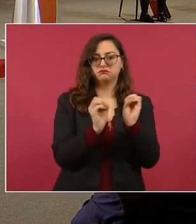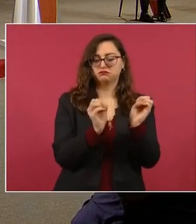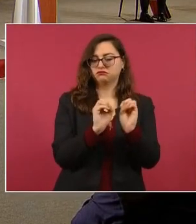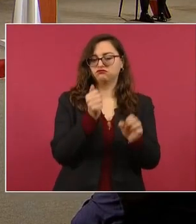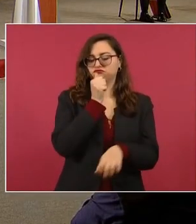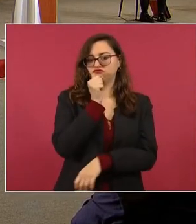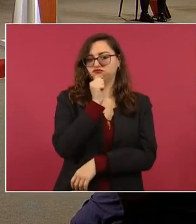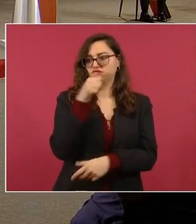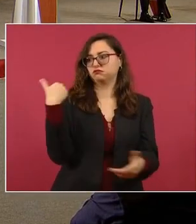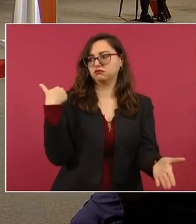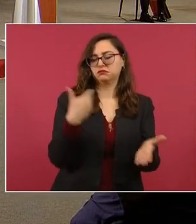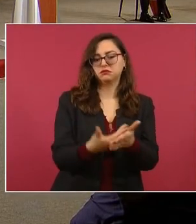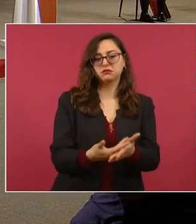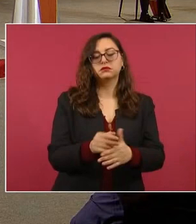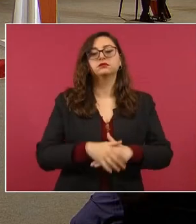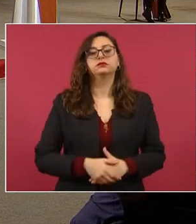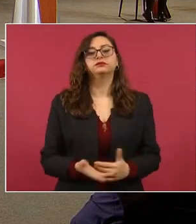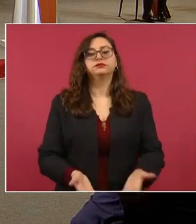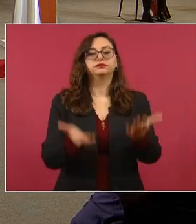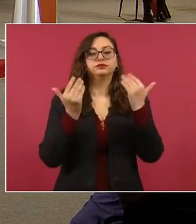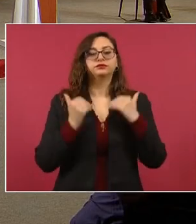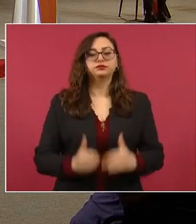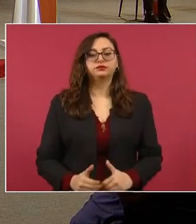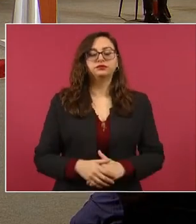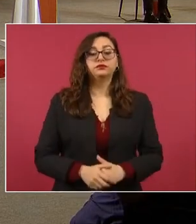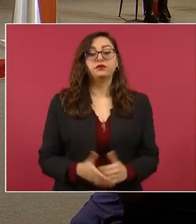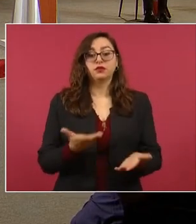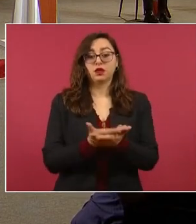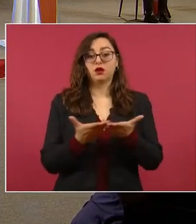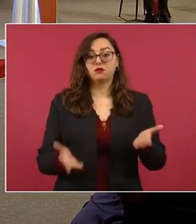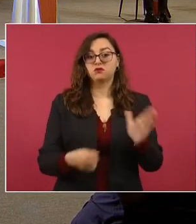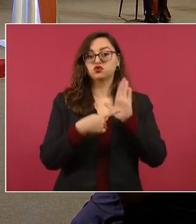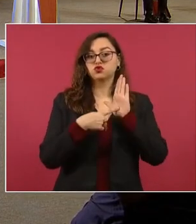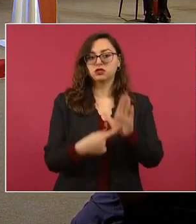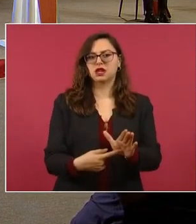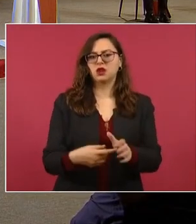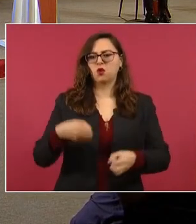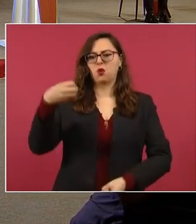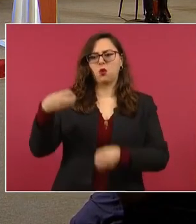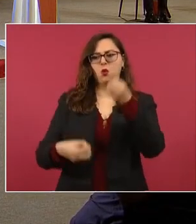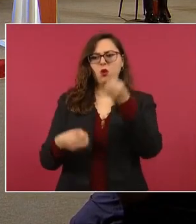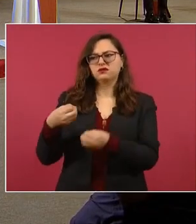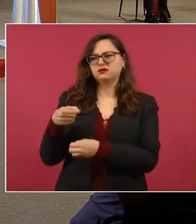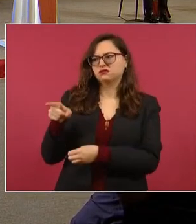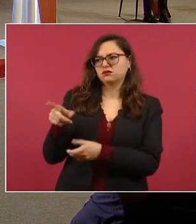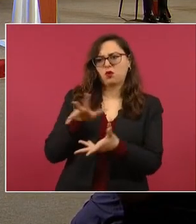4 casos de jueces que han liberado objetivos prioritarios. Adelante.